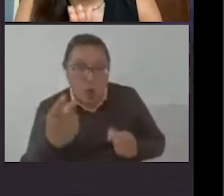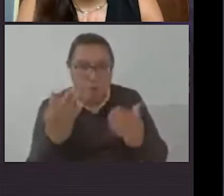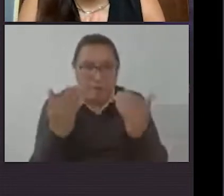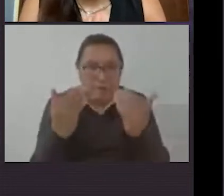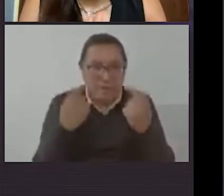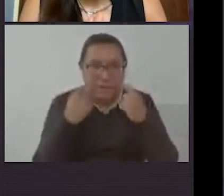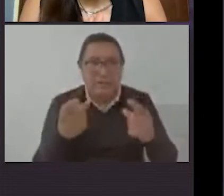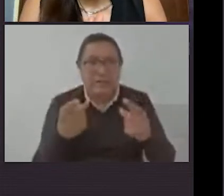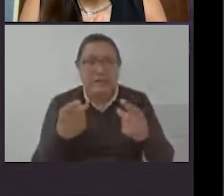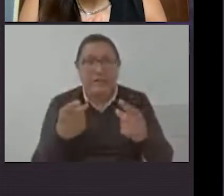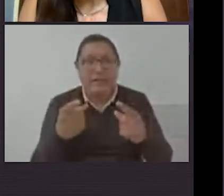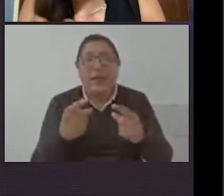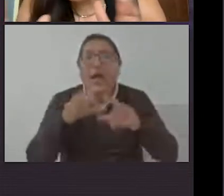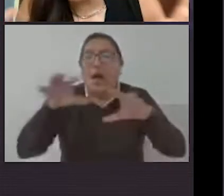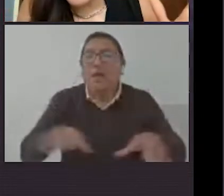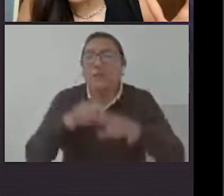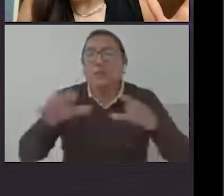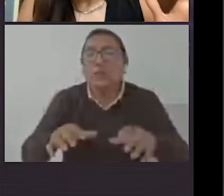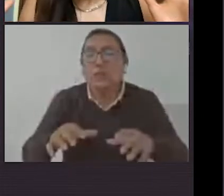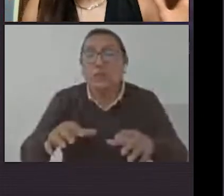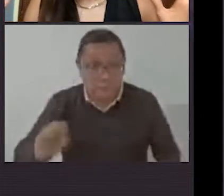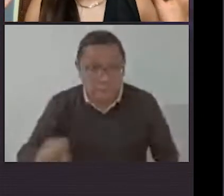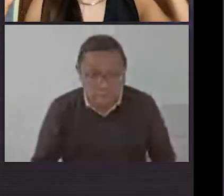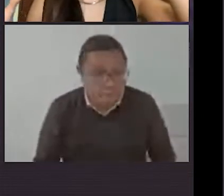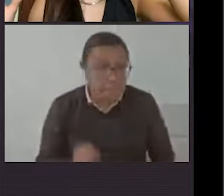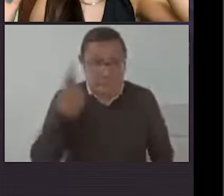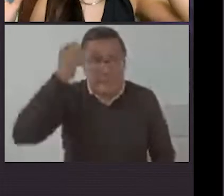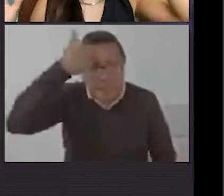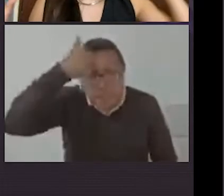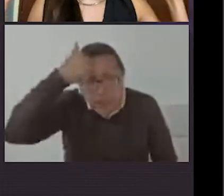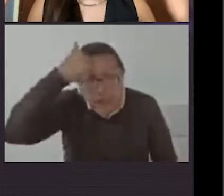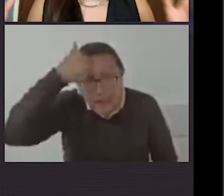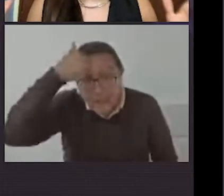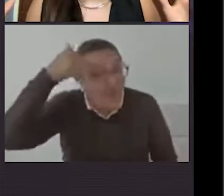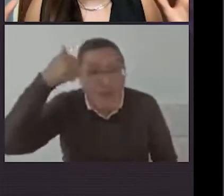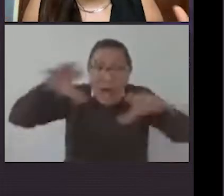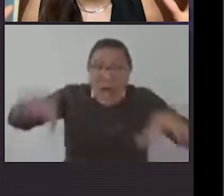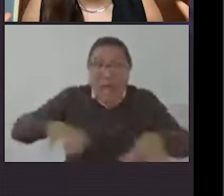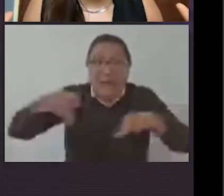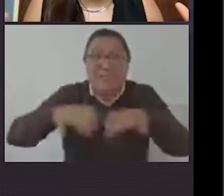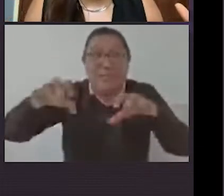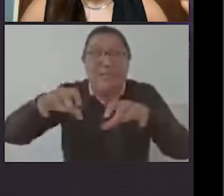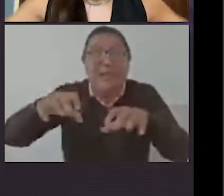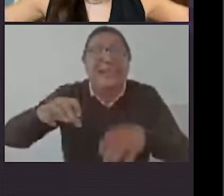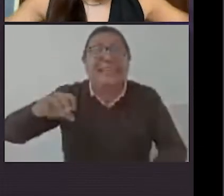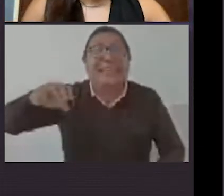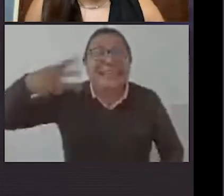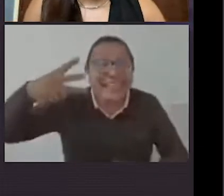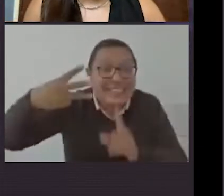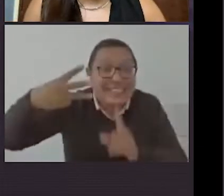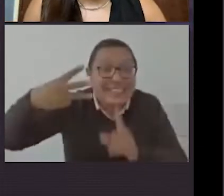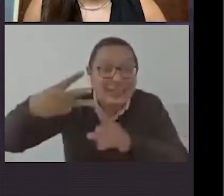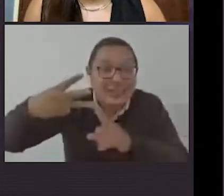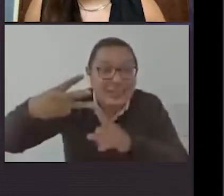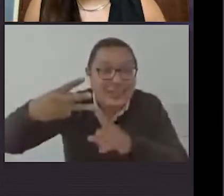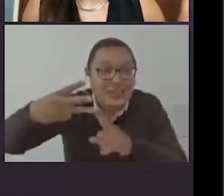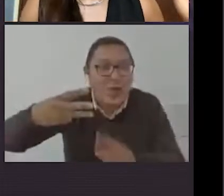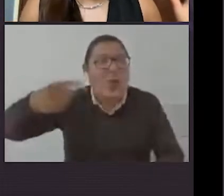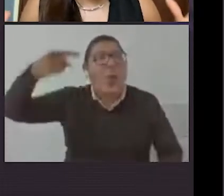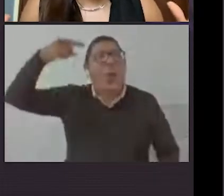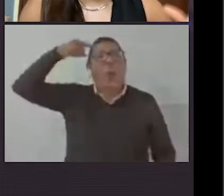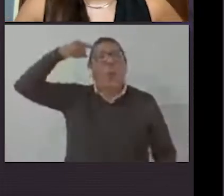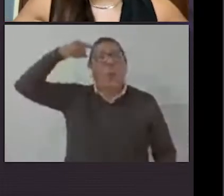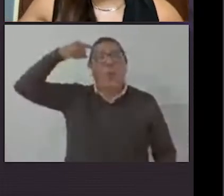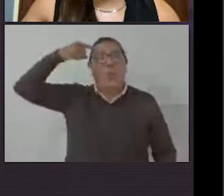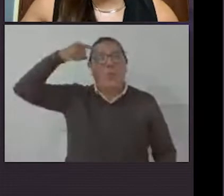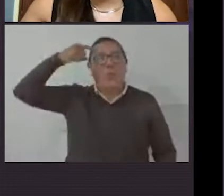tercer lugar. Tercer lugar, imagínense, muchas veces nosotros comenzamos algo, luego, luego poniéndonos en acción,